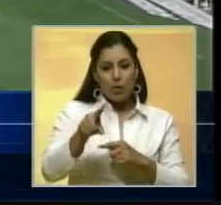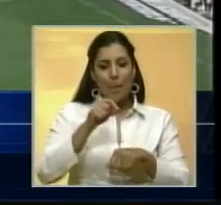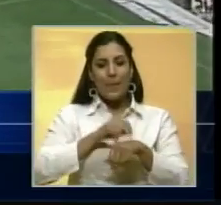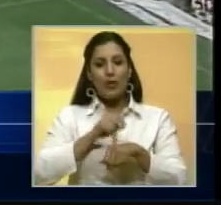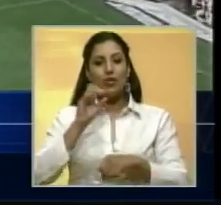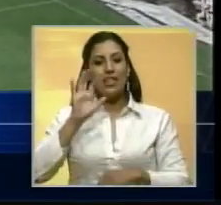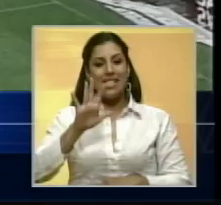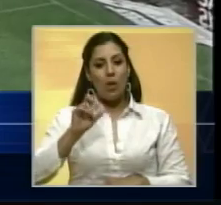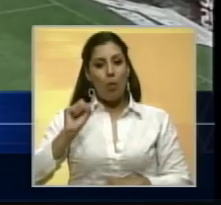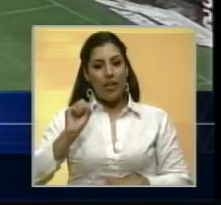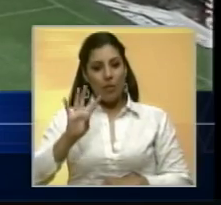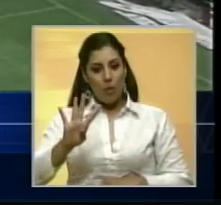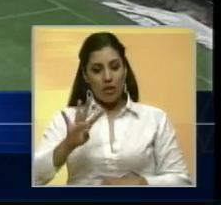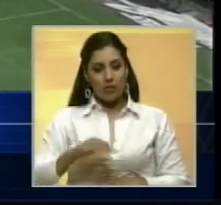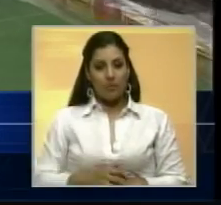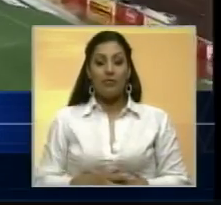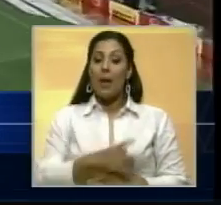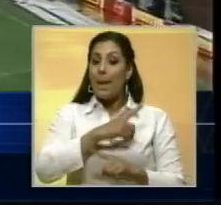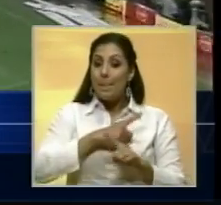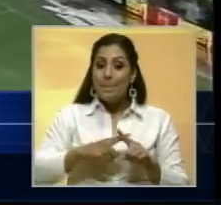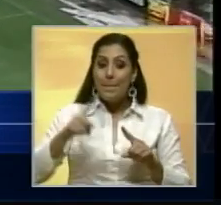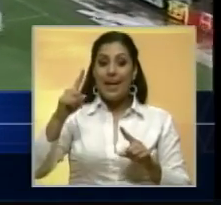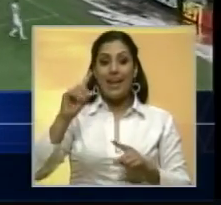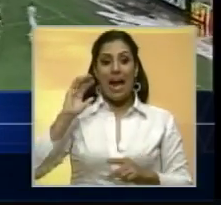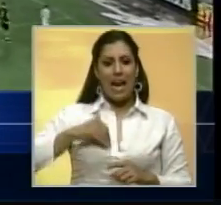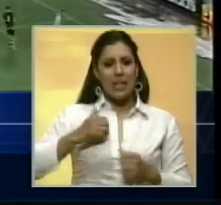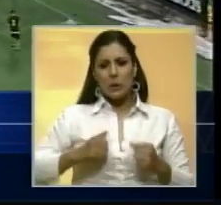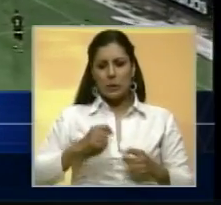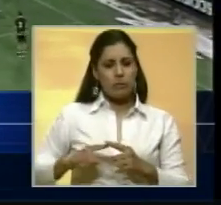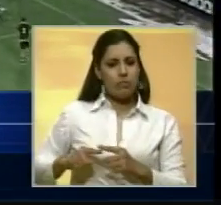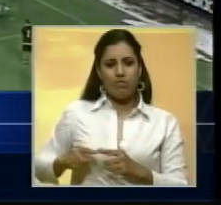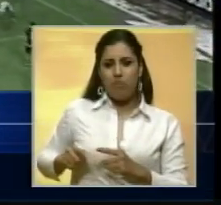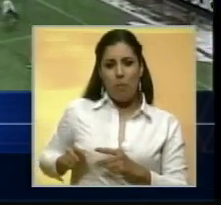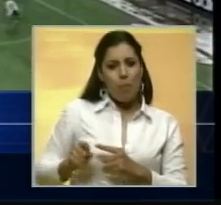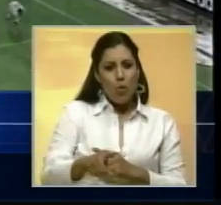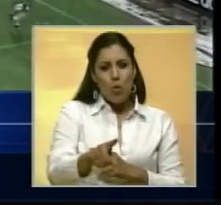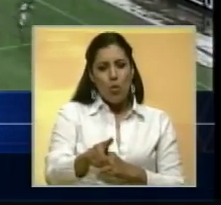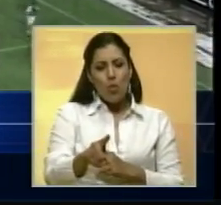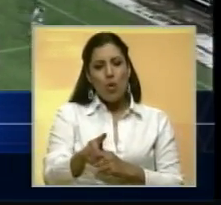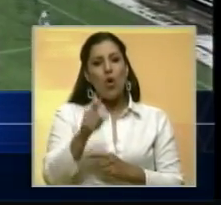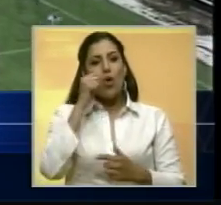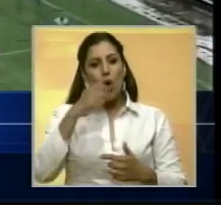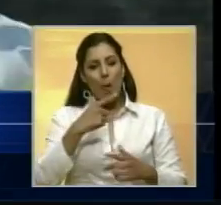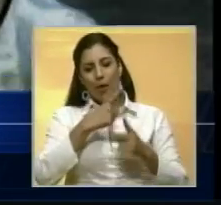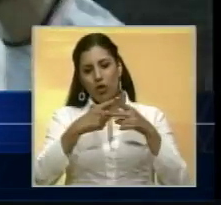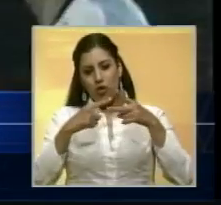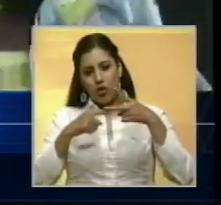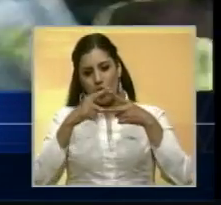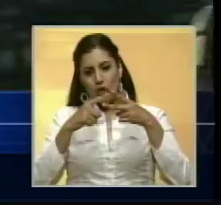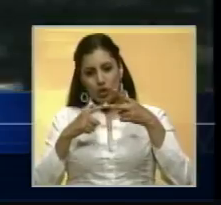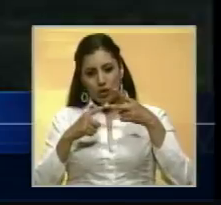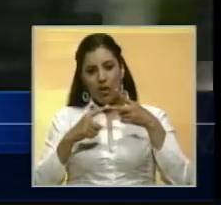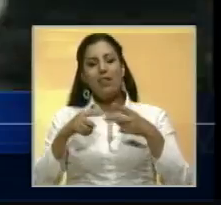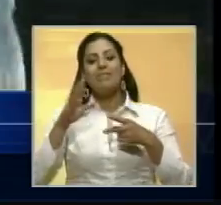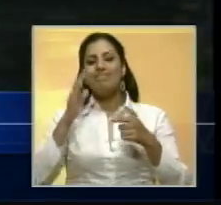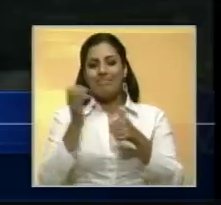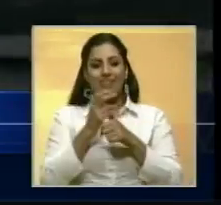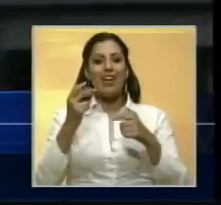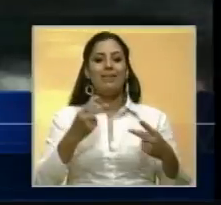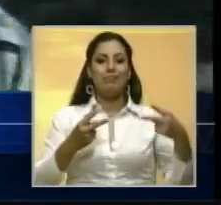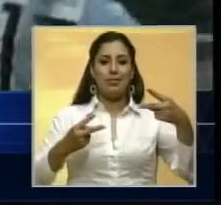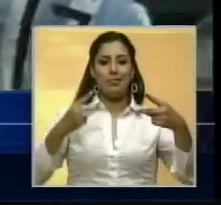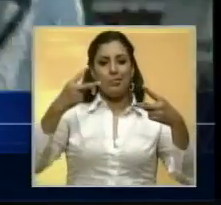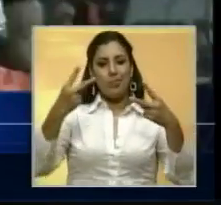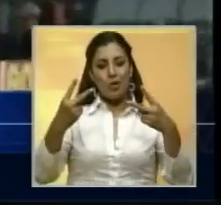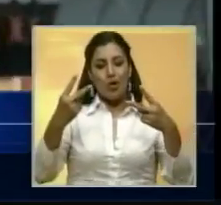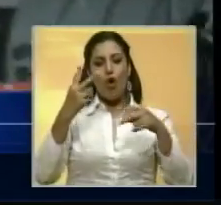minuto 54. Pero los argentinos aceleraron el paso y con goles de Lucas Prato y Nicolás Otamendi lograron la